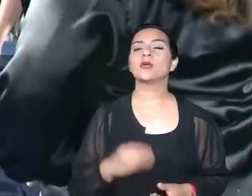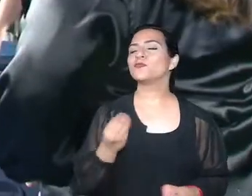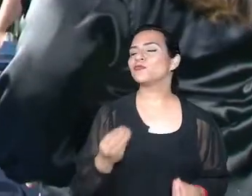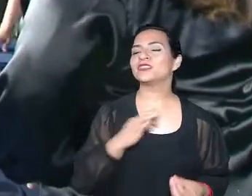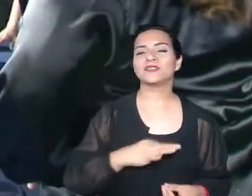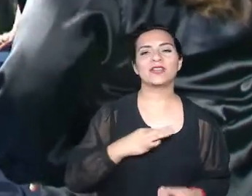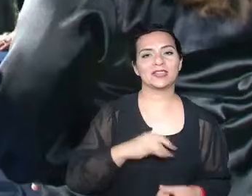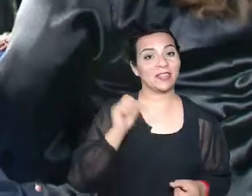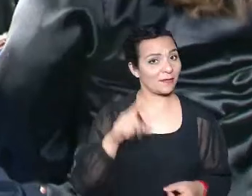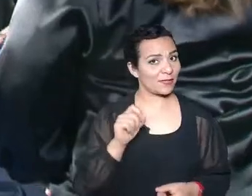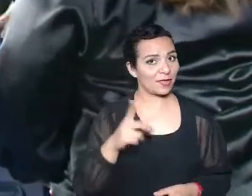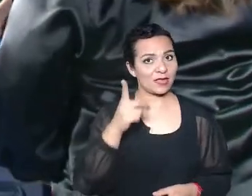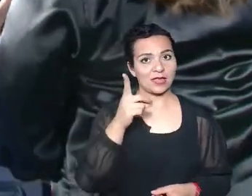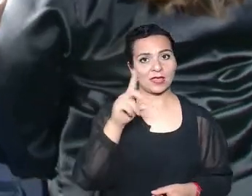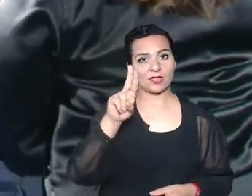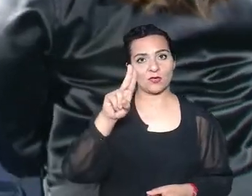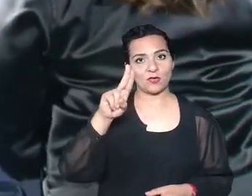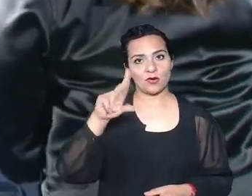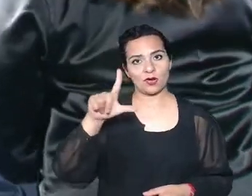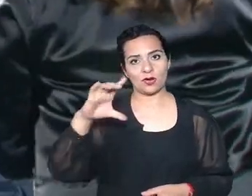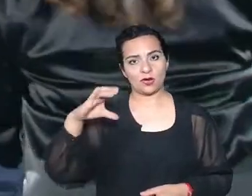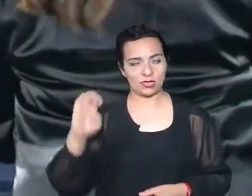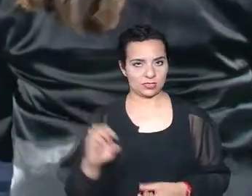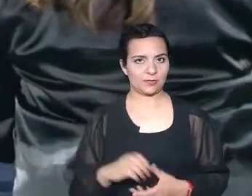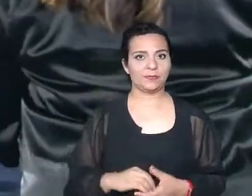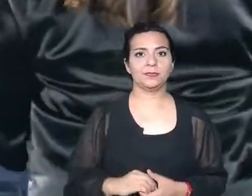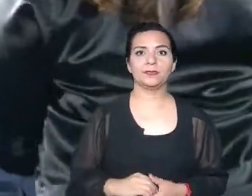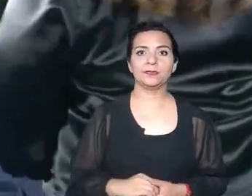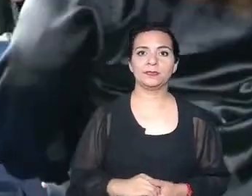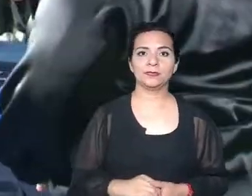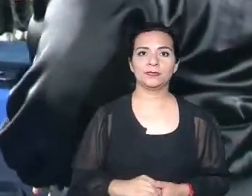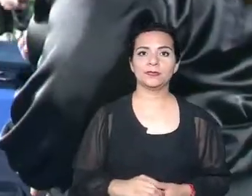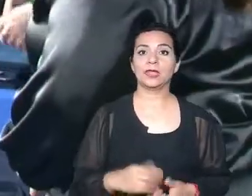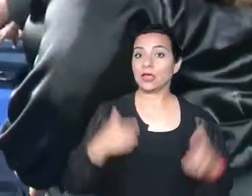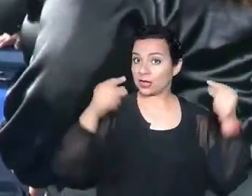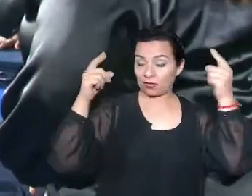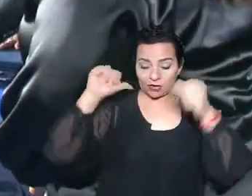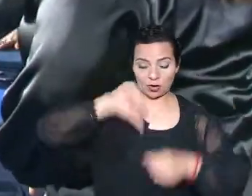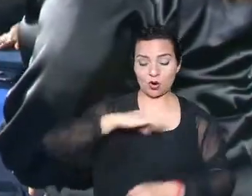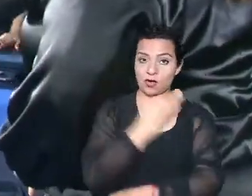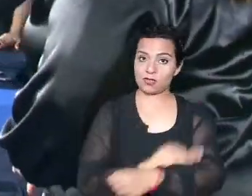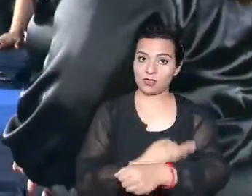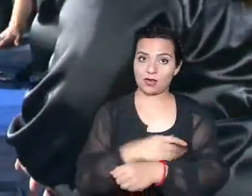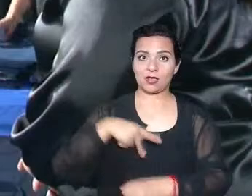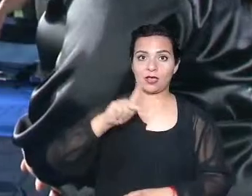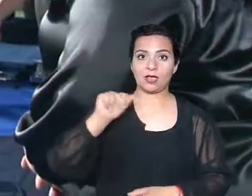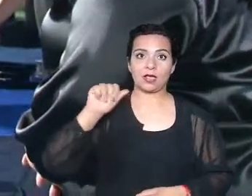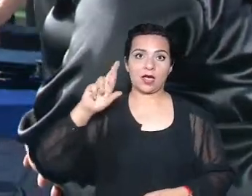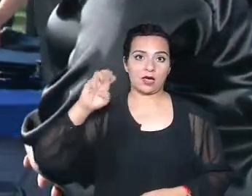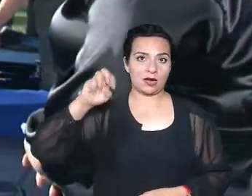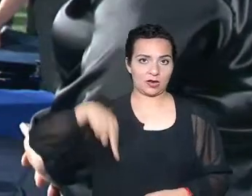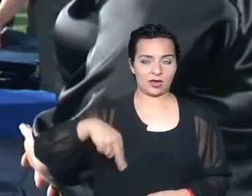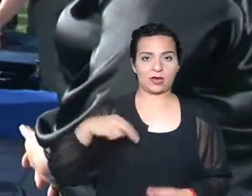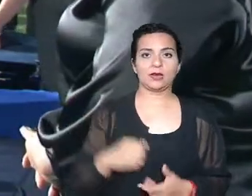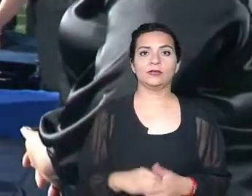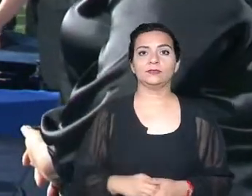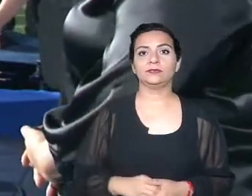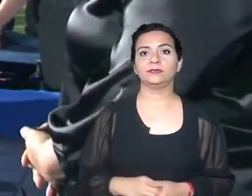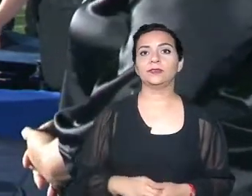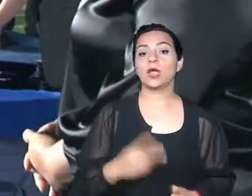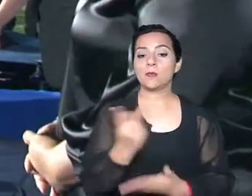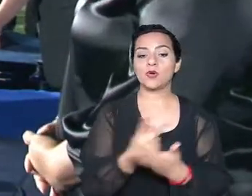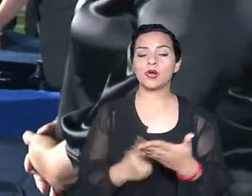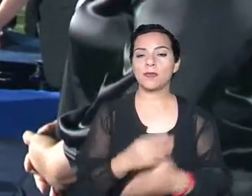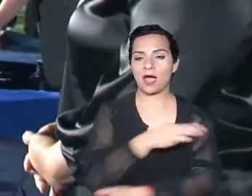Muchas felicidades también para Dulce Guadalupe Machado Duarte. Se gradúa esta tarde también Karen López y Rueda Goyena del programa